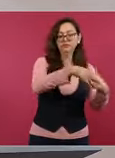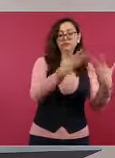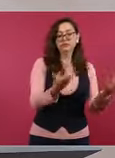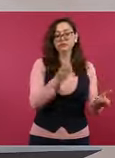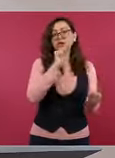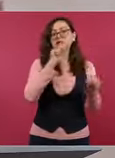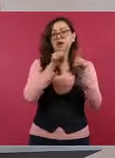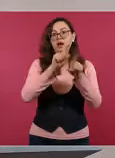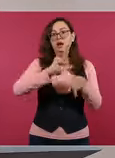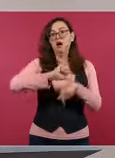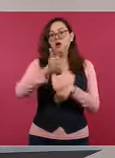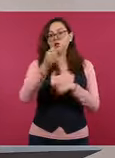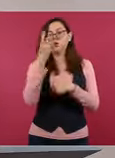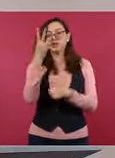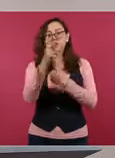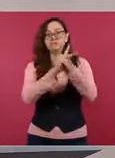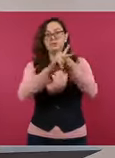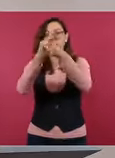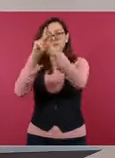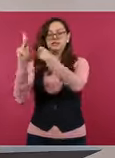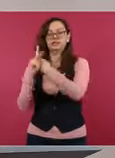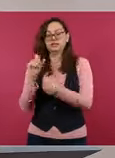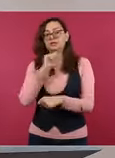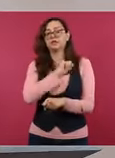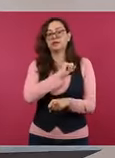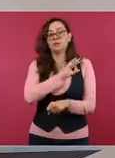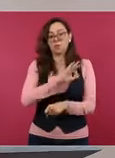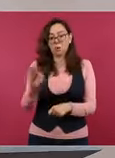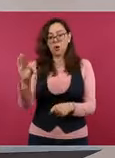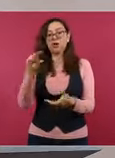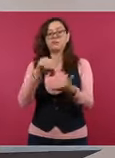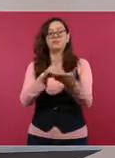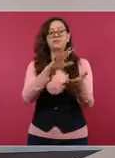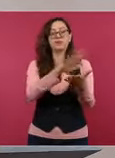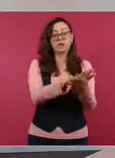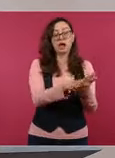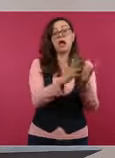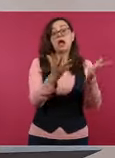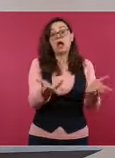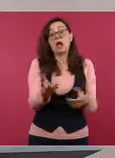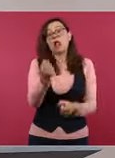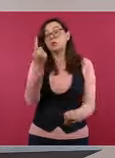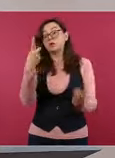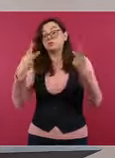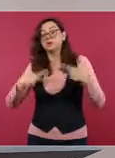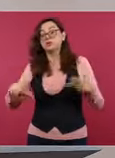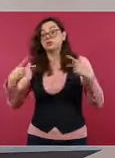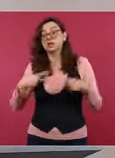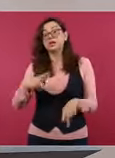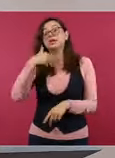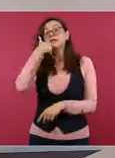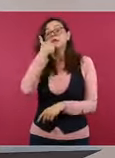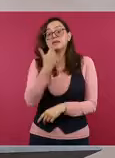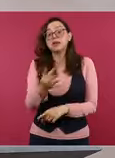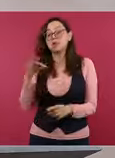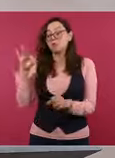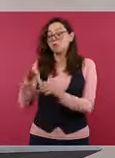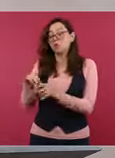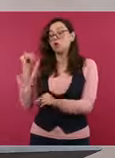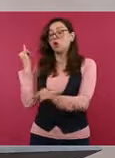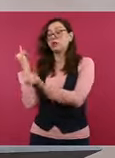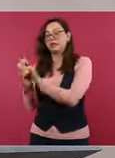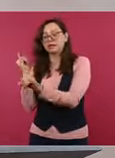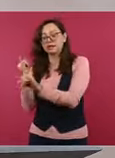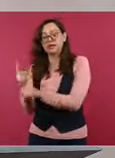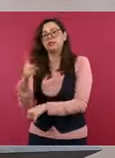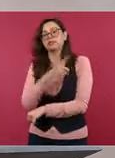electrónicamente. Aparte de los que ya están inscritos para votar electrónicamente, los que sí ya tienen todos sus papeles en orden.